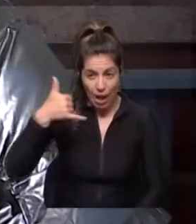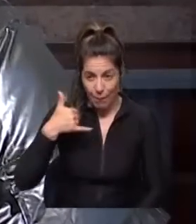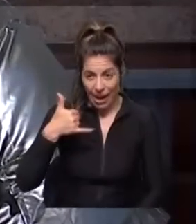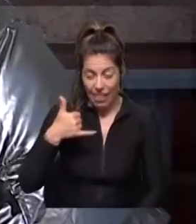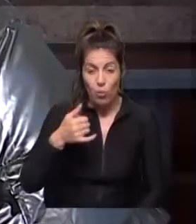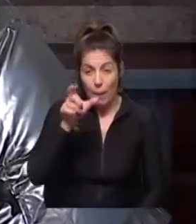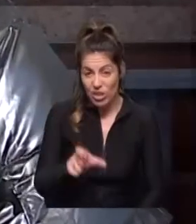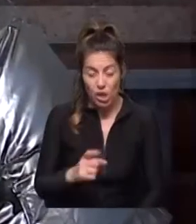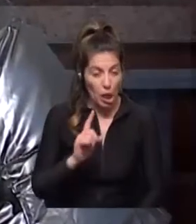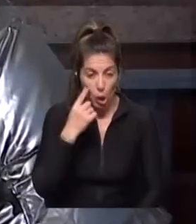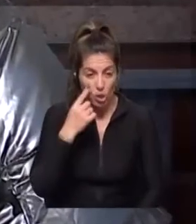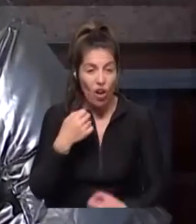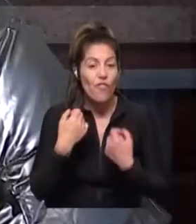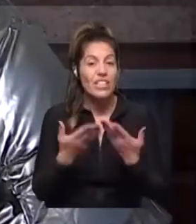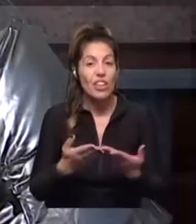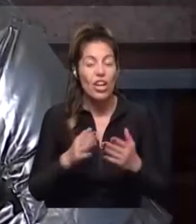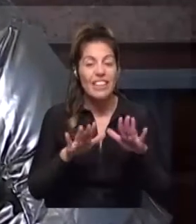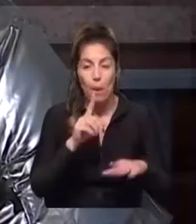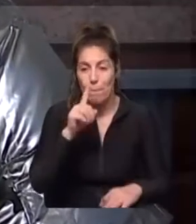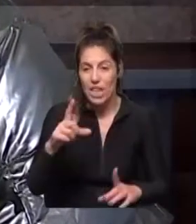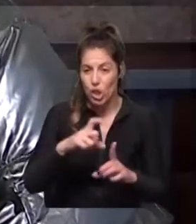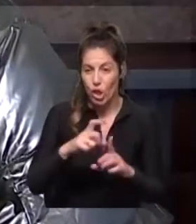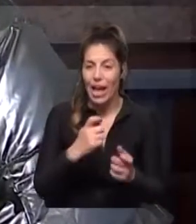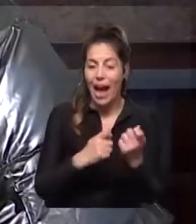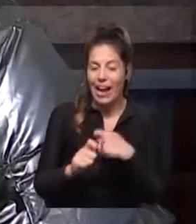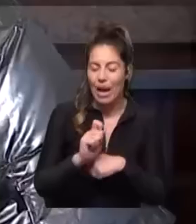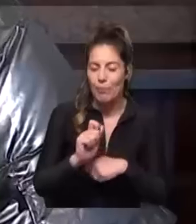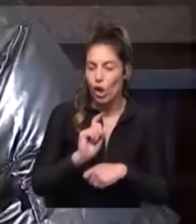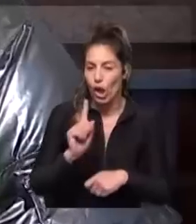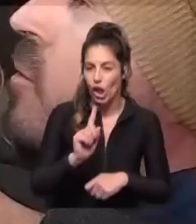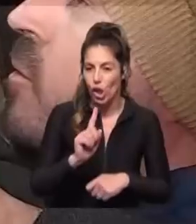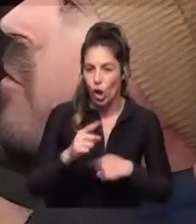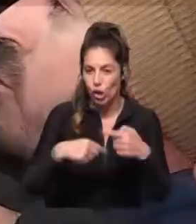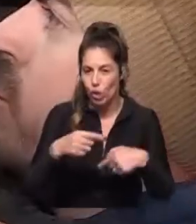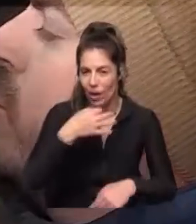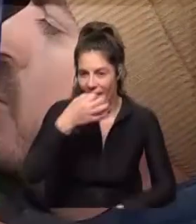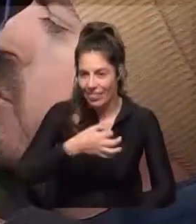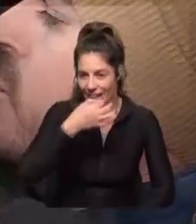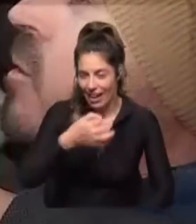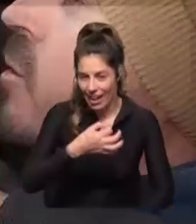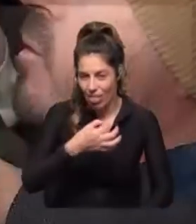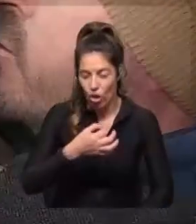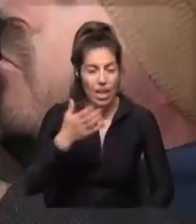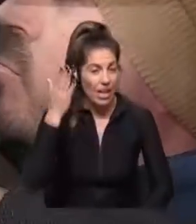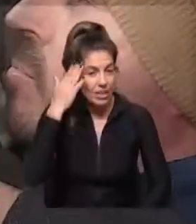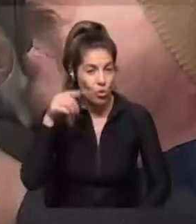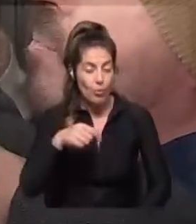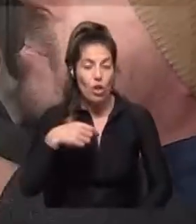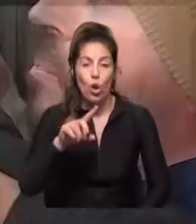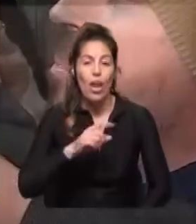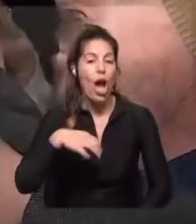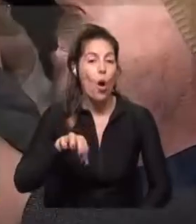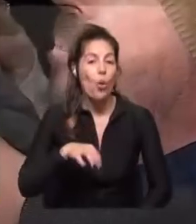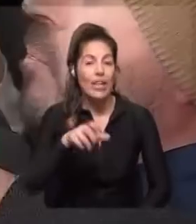remitente desconocido ofreciéndole la suma de 10 mil dólares a cambio de que no siguiera declarando en el caso según supo MB de noticias no es la única persona